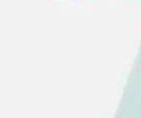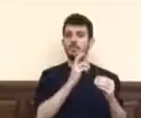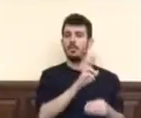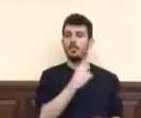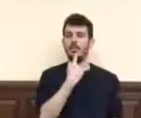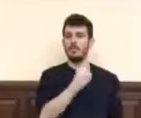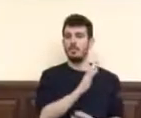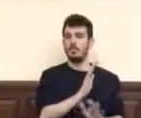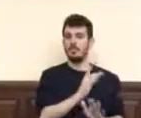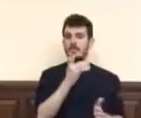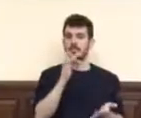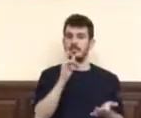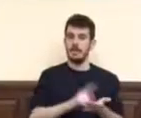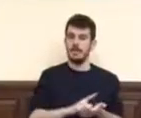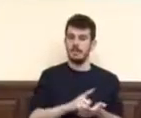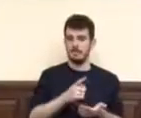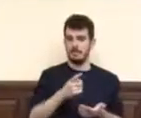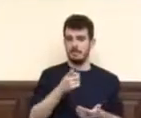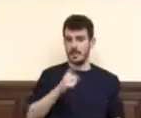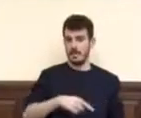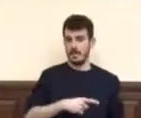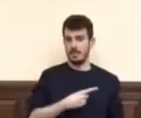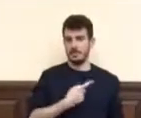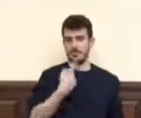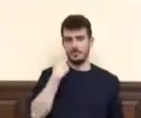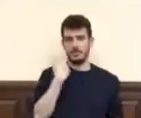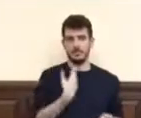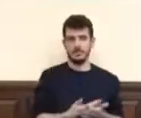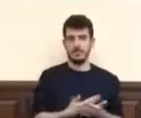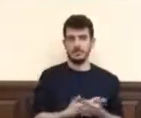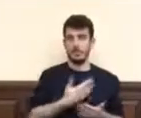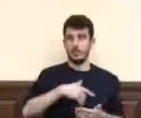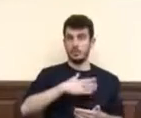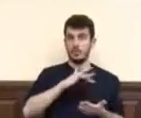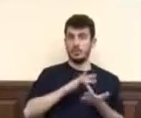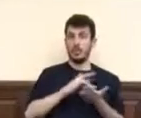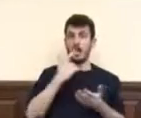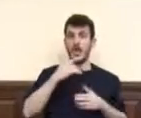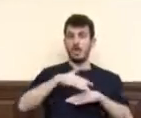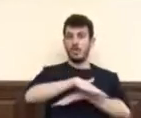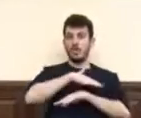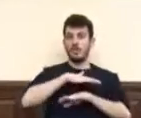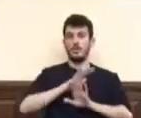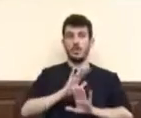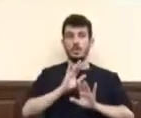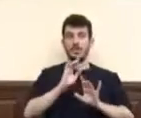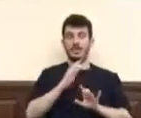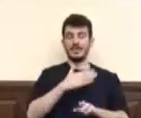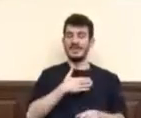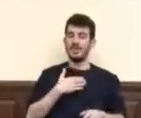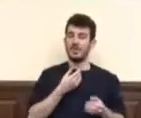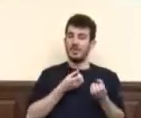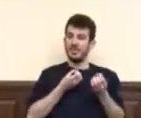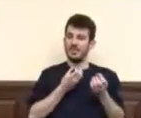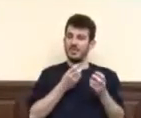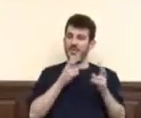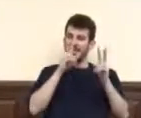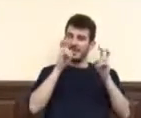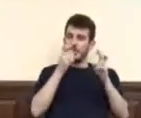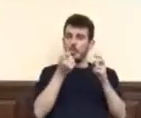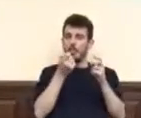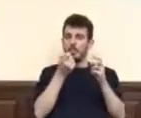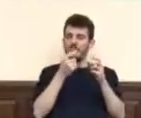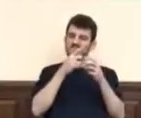que también hemos demostrado en nuestra etapa de gobierno. No obstante, sí me gustaría comentar un par de cuestiones o